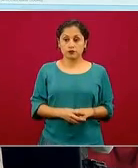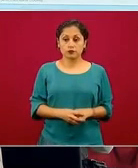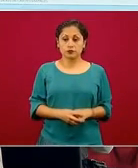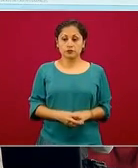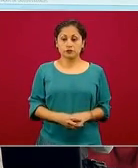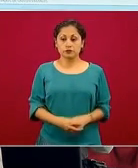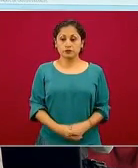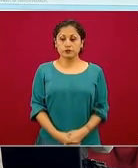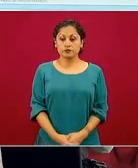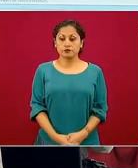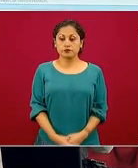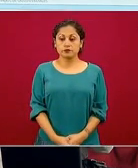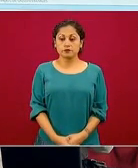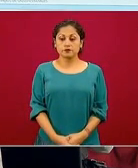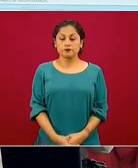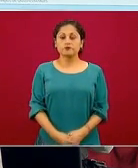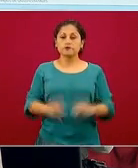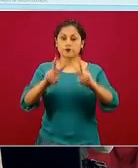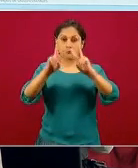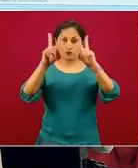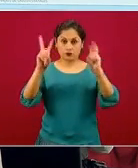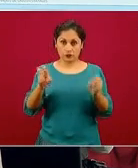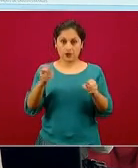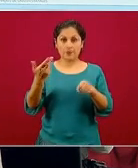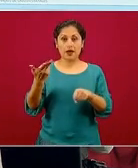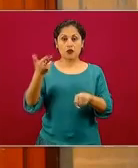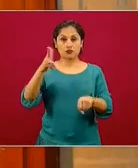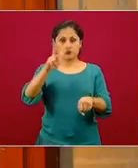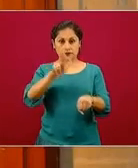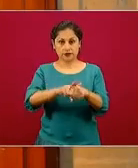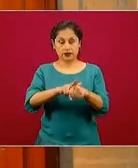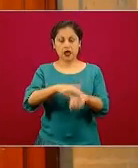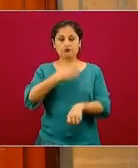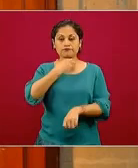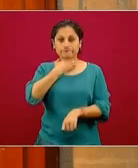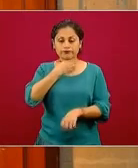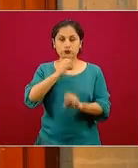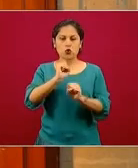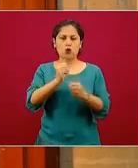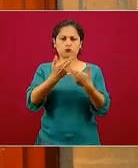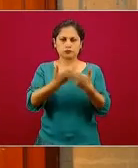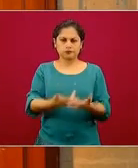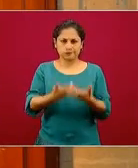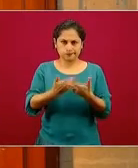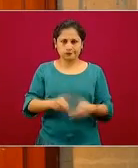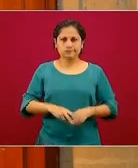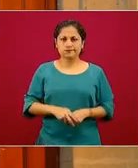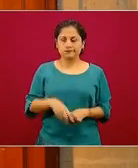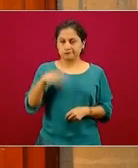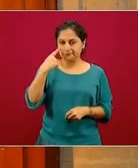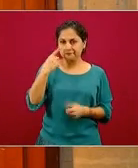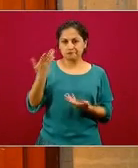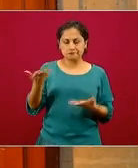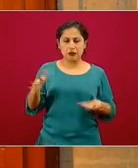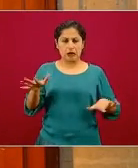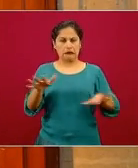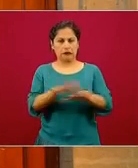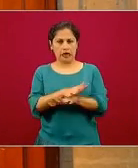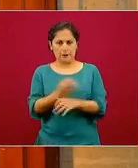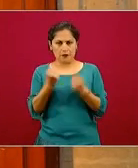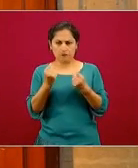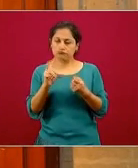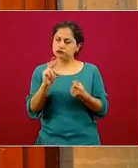nos demuestran la ocupación y disponibilidad hospitalaria. Prácticamente no ha habido una variación